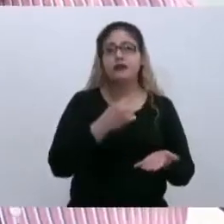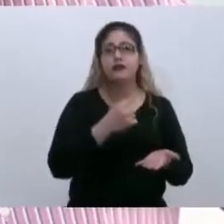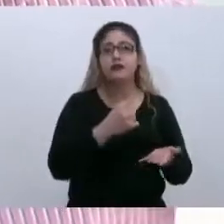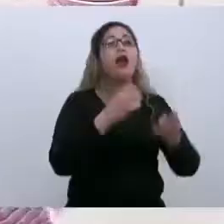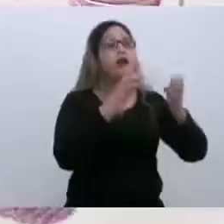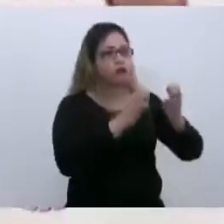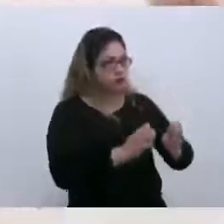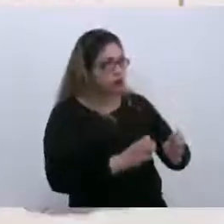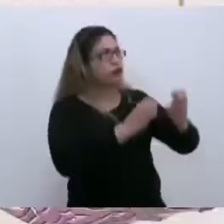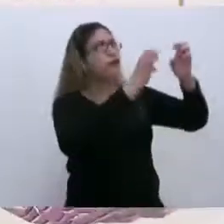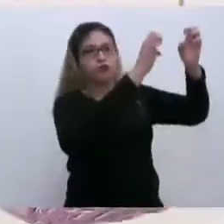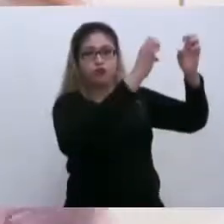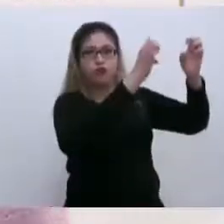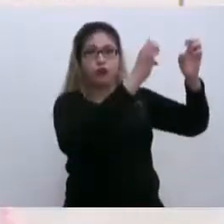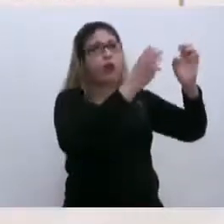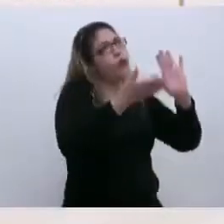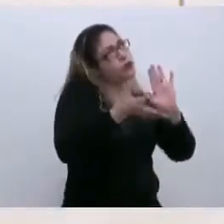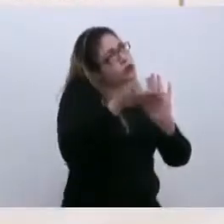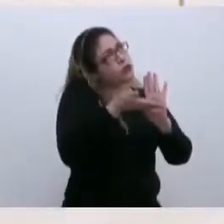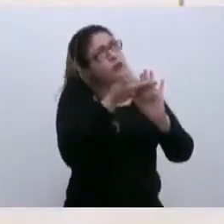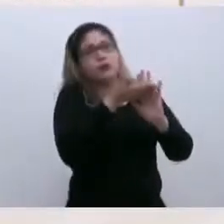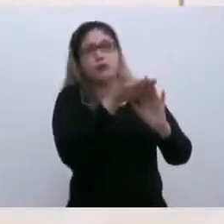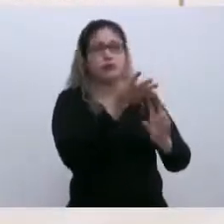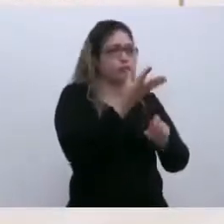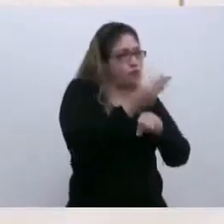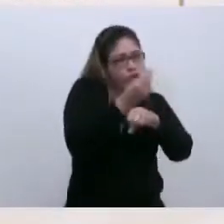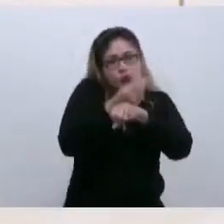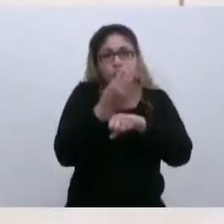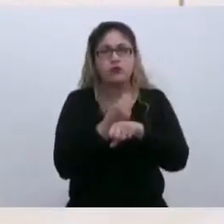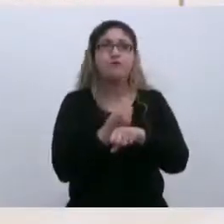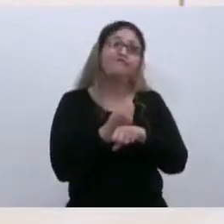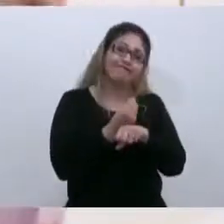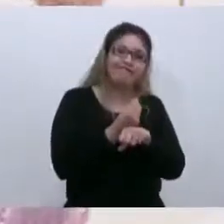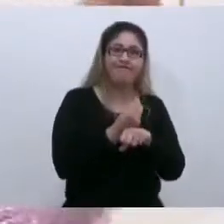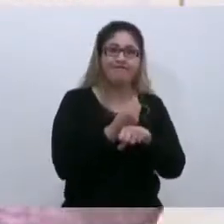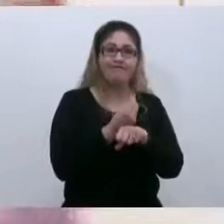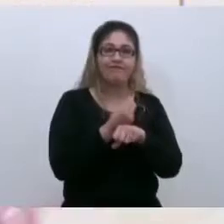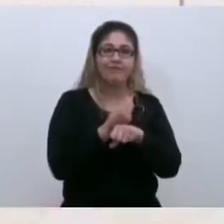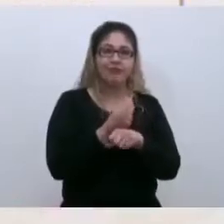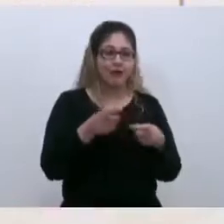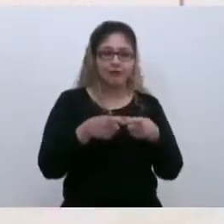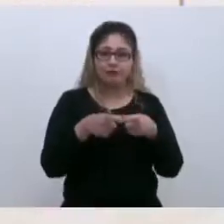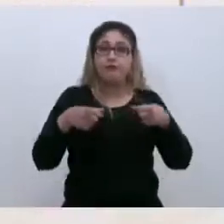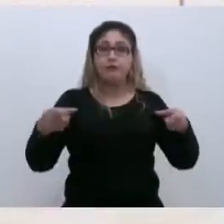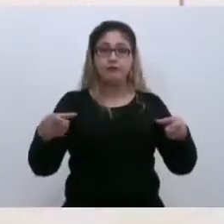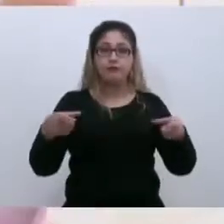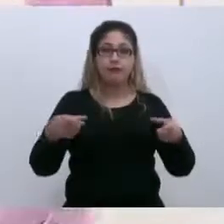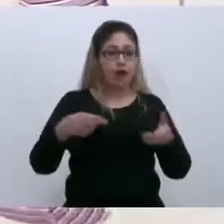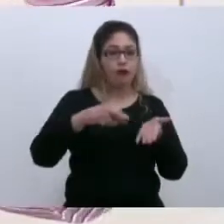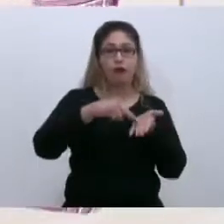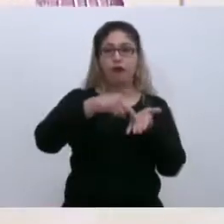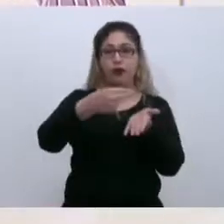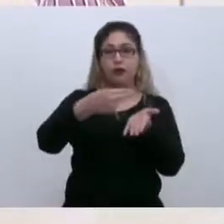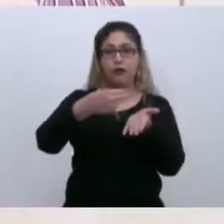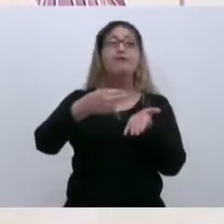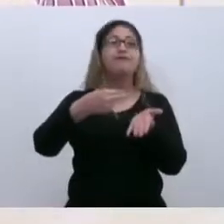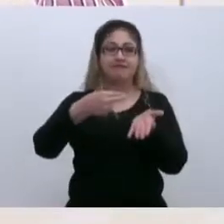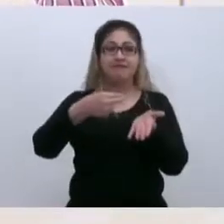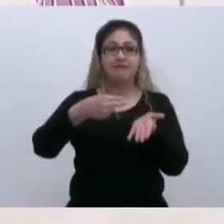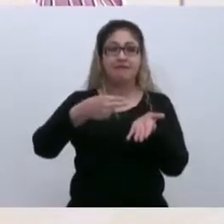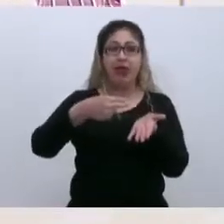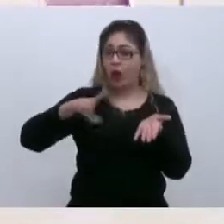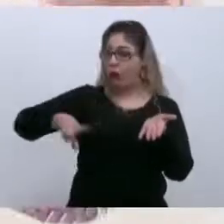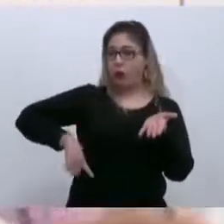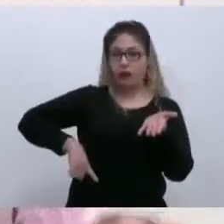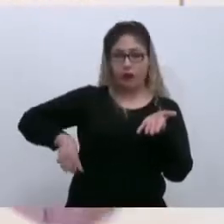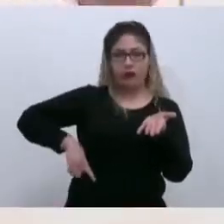Se les entrega un cheque, una orden de pago, que sale desde la